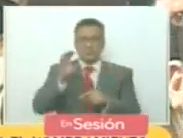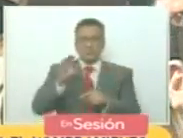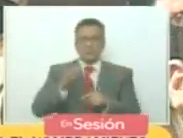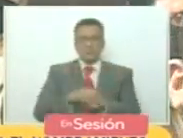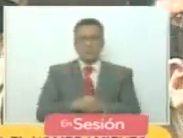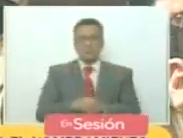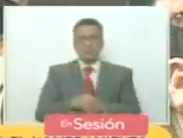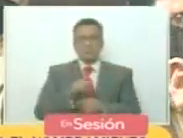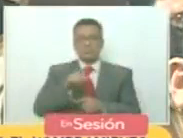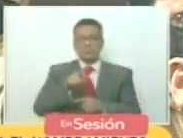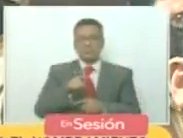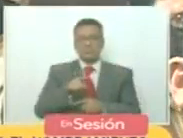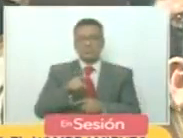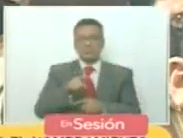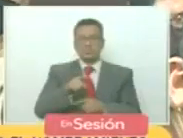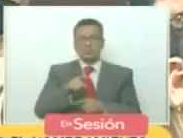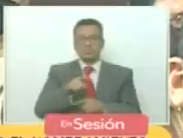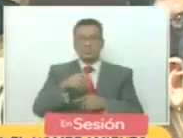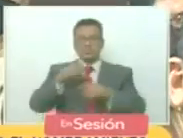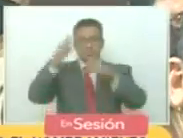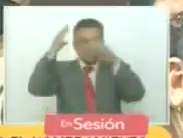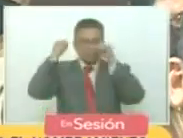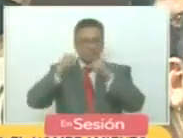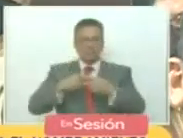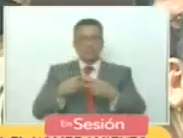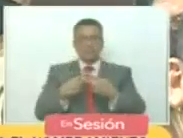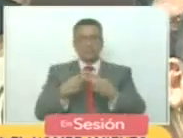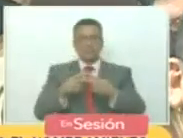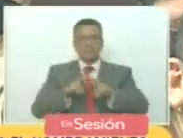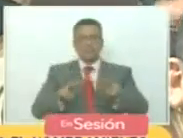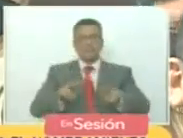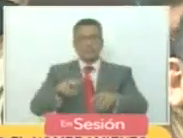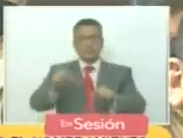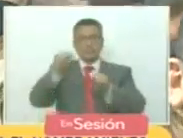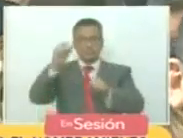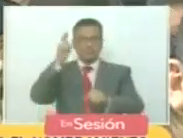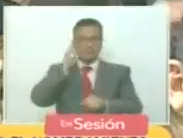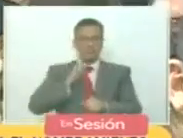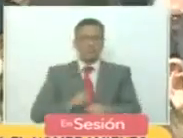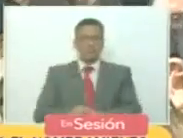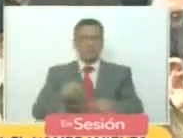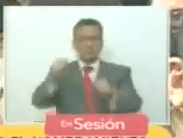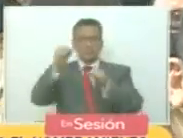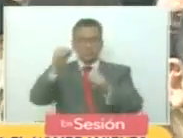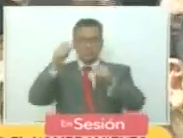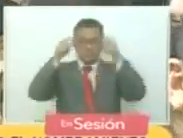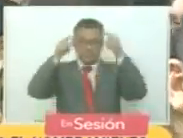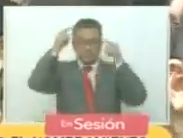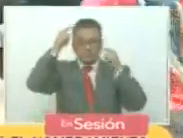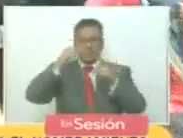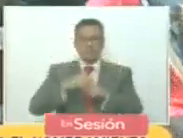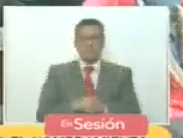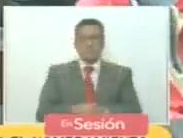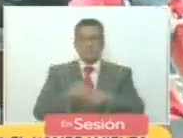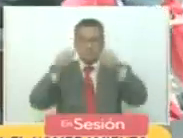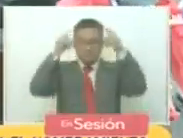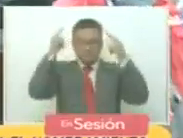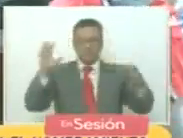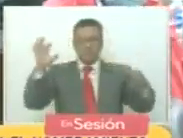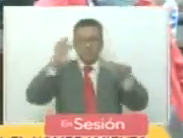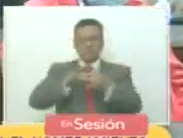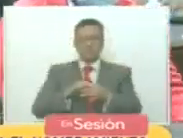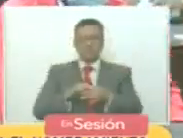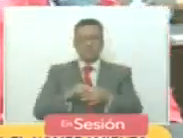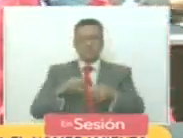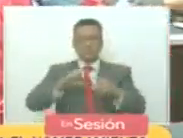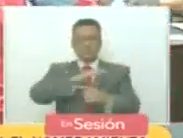representante de esa diplomacia de la paz. ¡Viva Bolívar! ¡Viva! ¡Viva Chávez! ¡Viva! ¡Viva la unión de